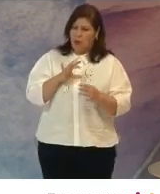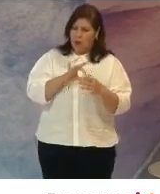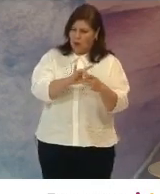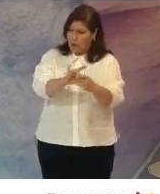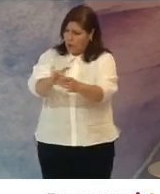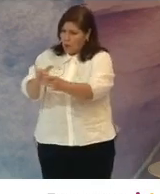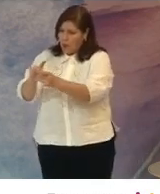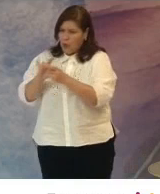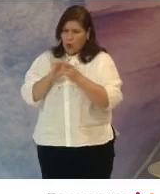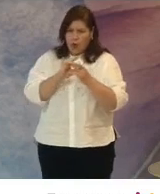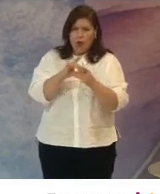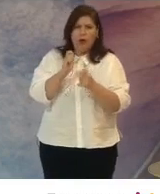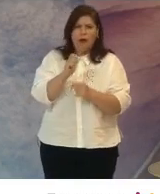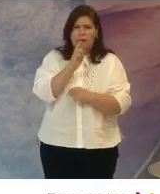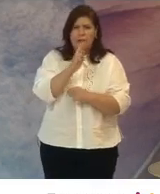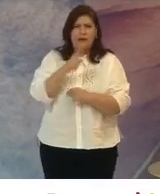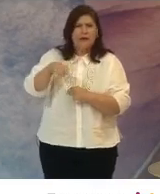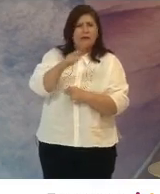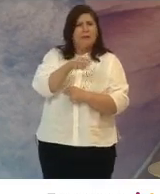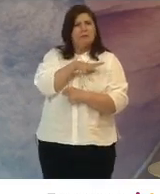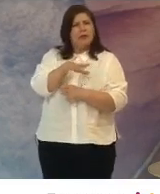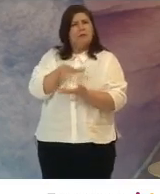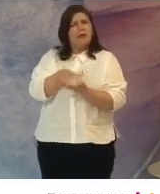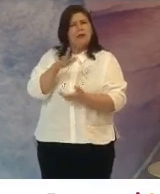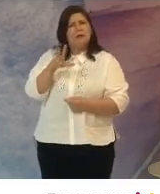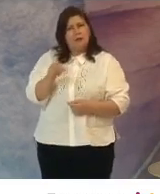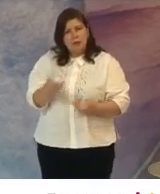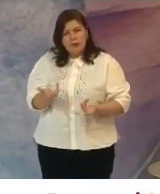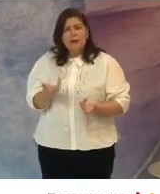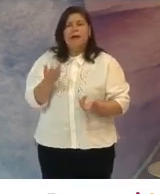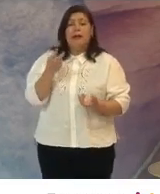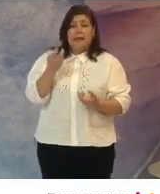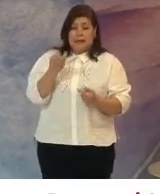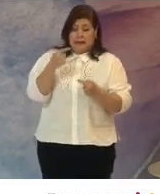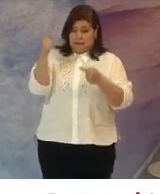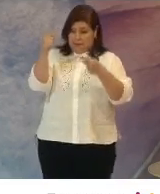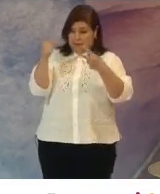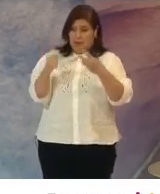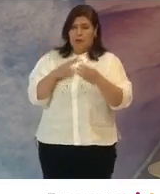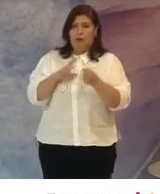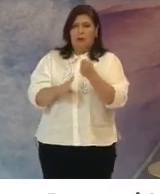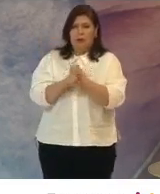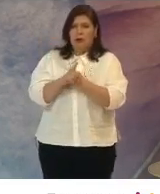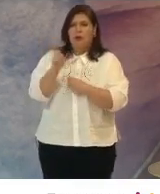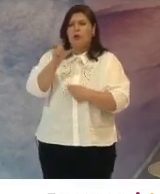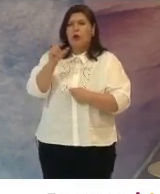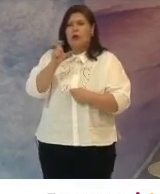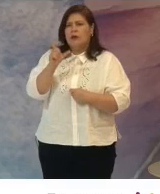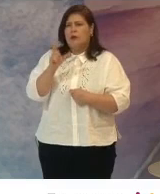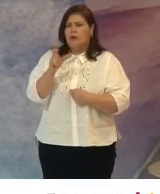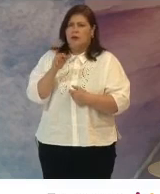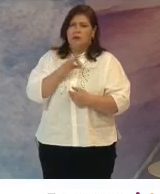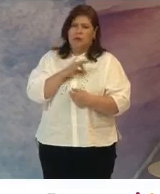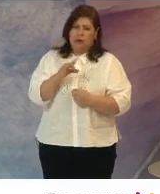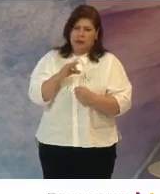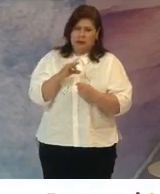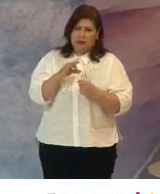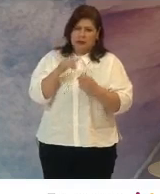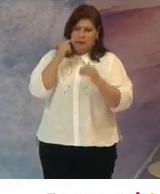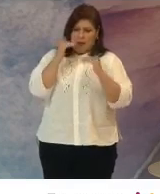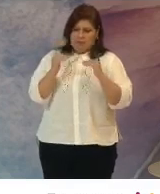casi nadie quiere? Y estos problemas, cuando damos un clic en estas